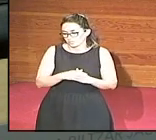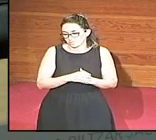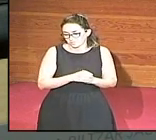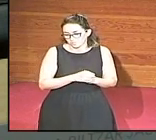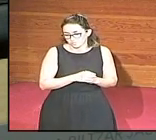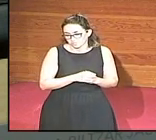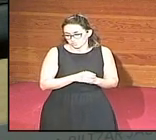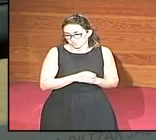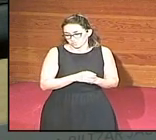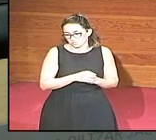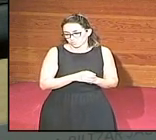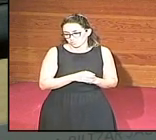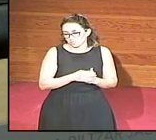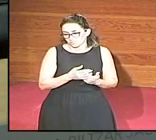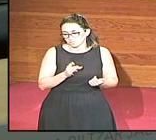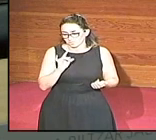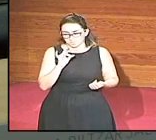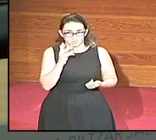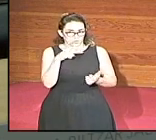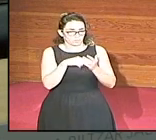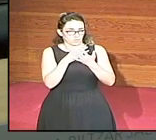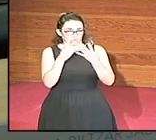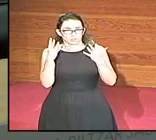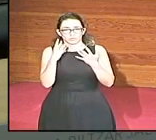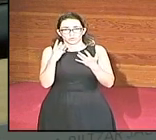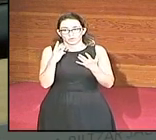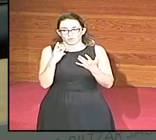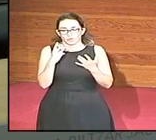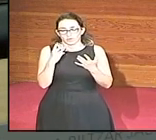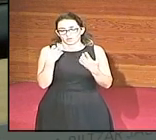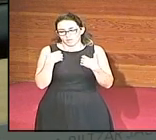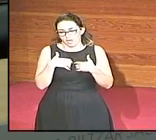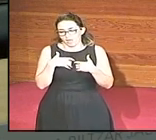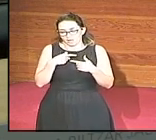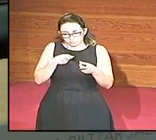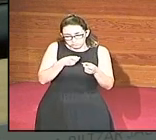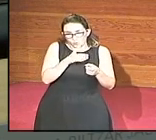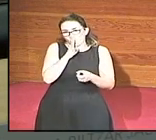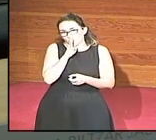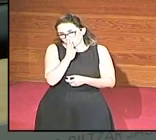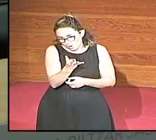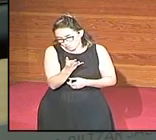joder, 2018, qué viejo soy, eran 4 años de combates.